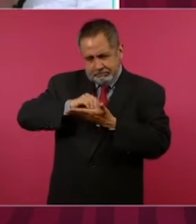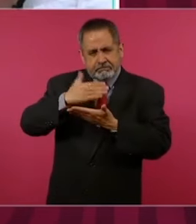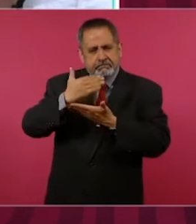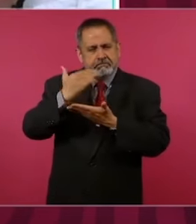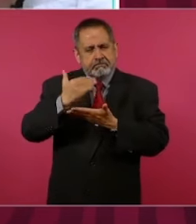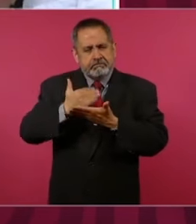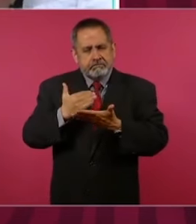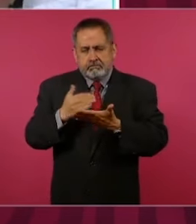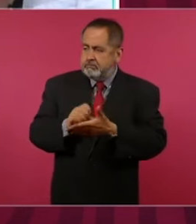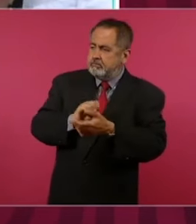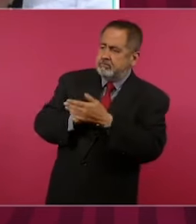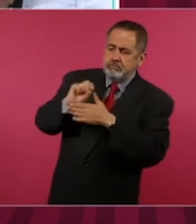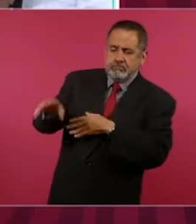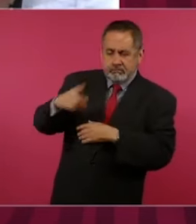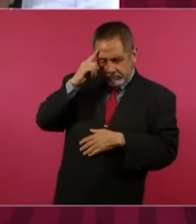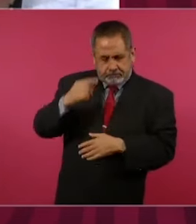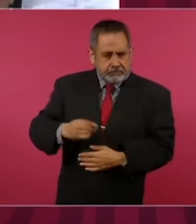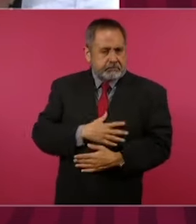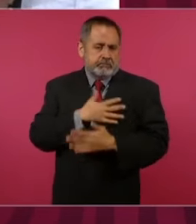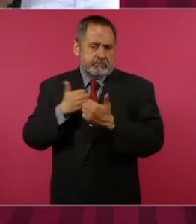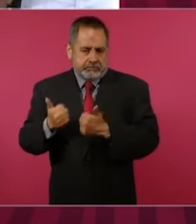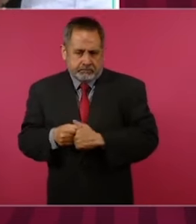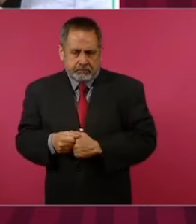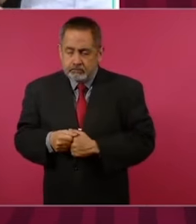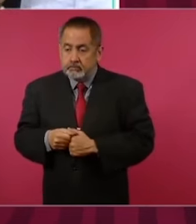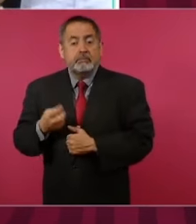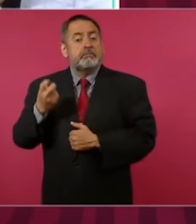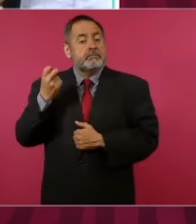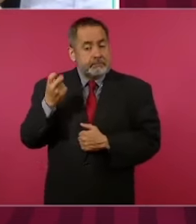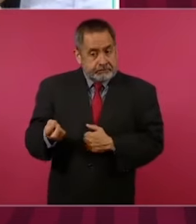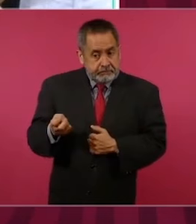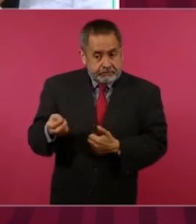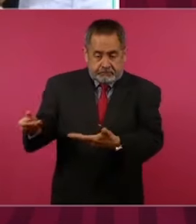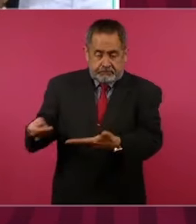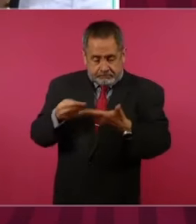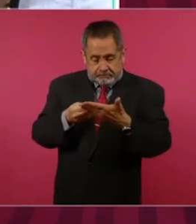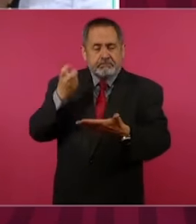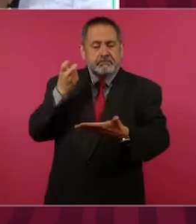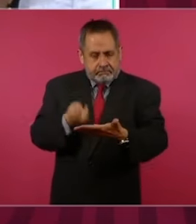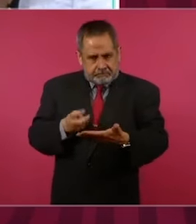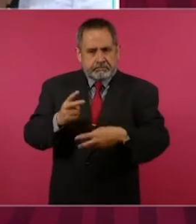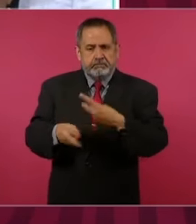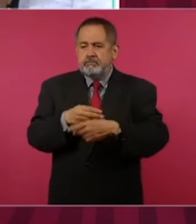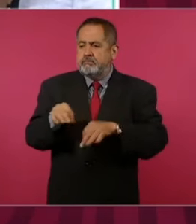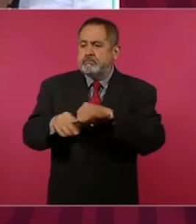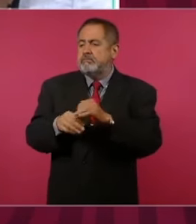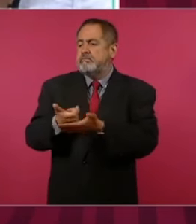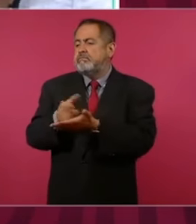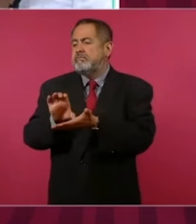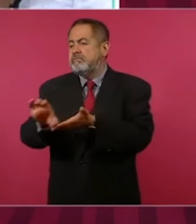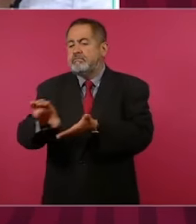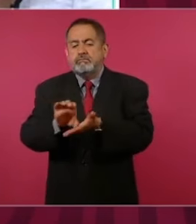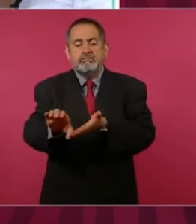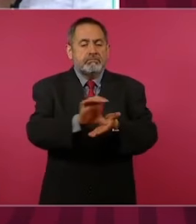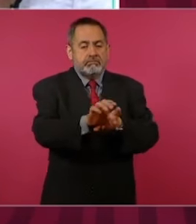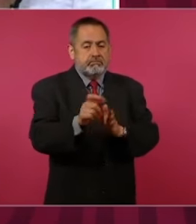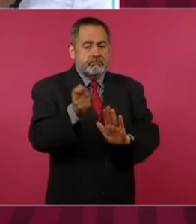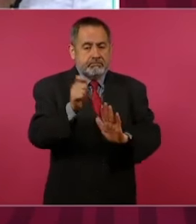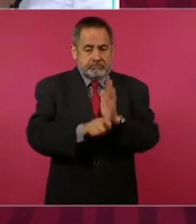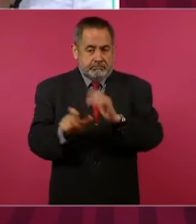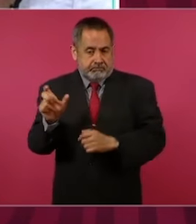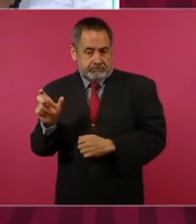se envió a Bienestar. Para que se pueda llevar a cabo estas acciones, se entregarán las tarjetas con un